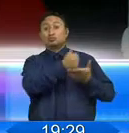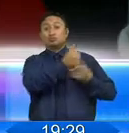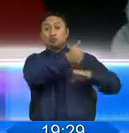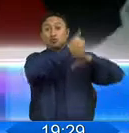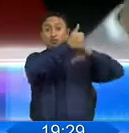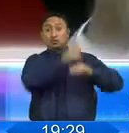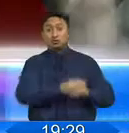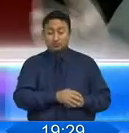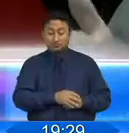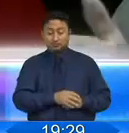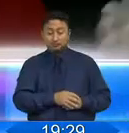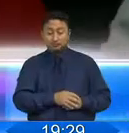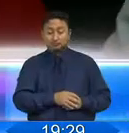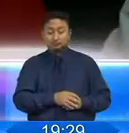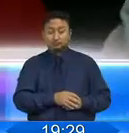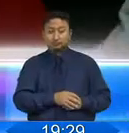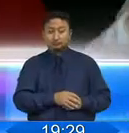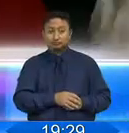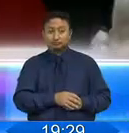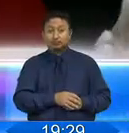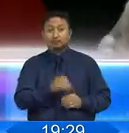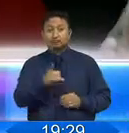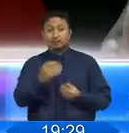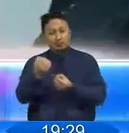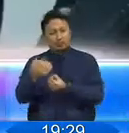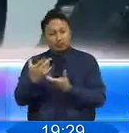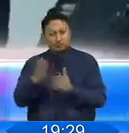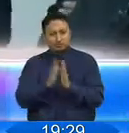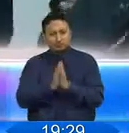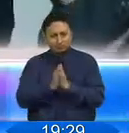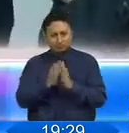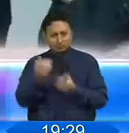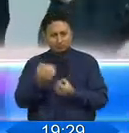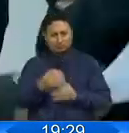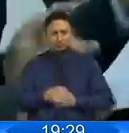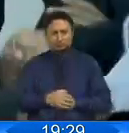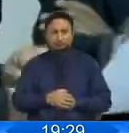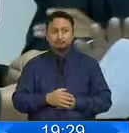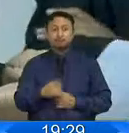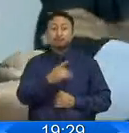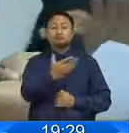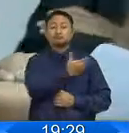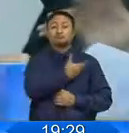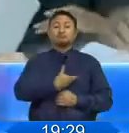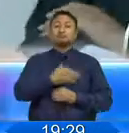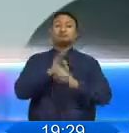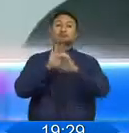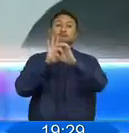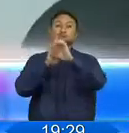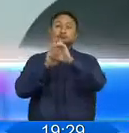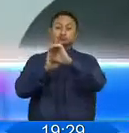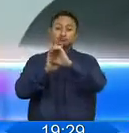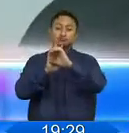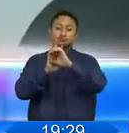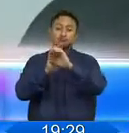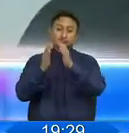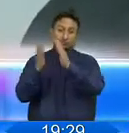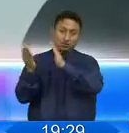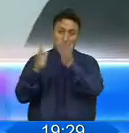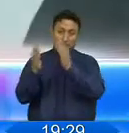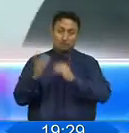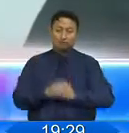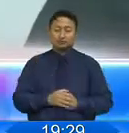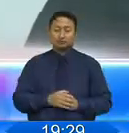sea elegido juez, nos harán conocer. Julio César Trujillo, presidente del Consejo de Participación Ciudadana y Control